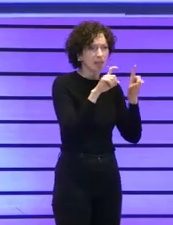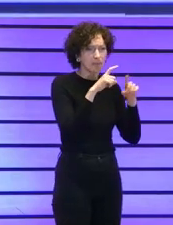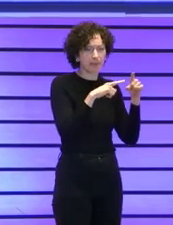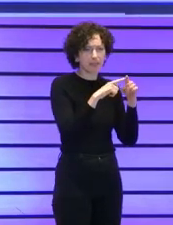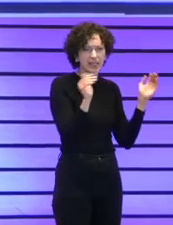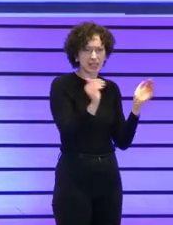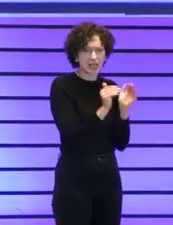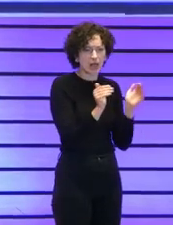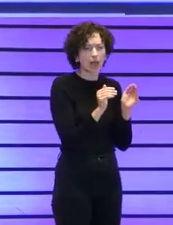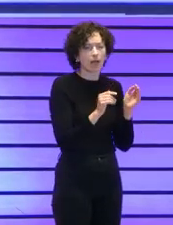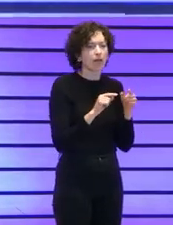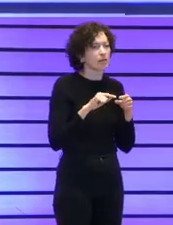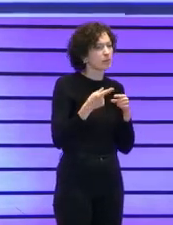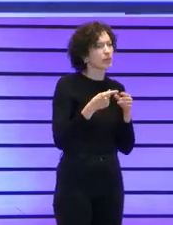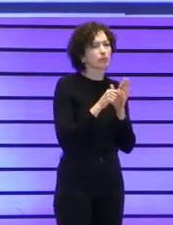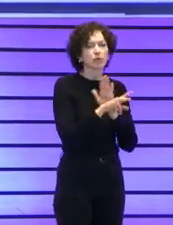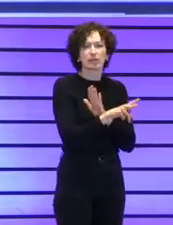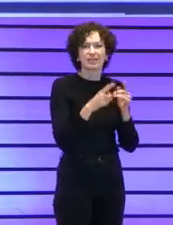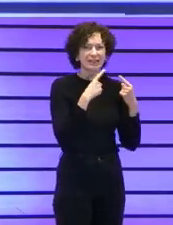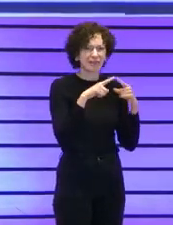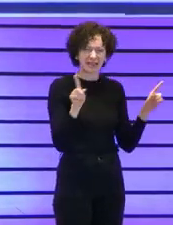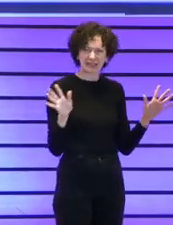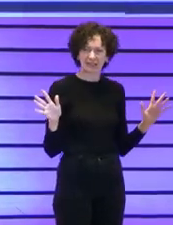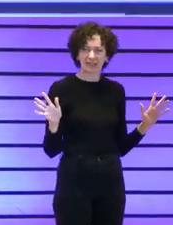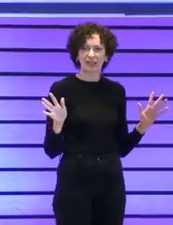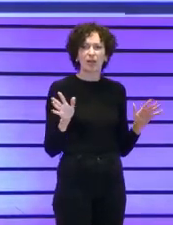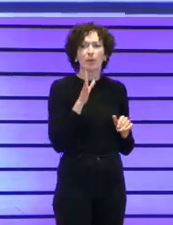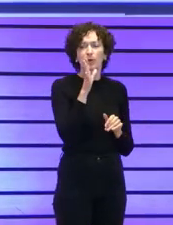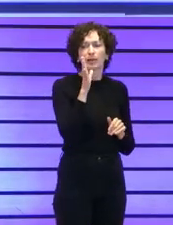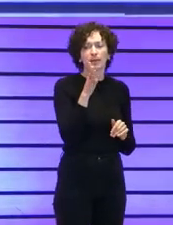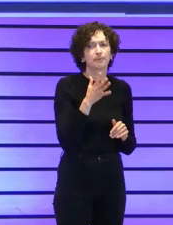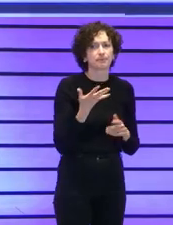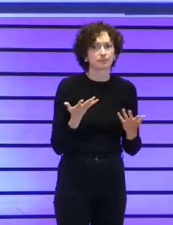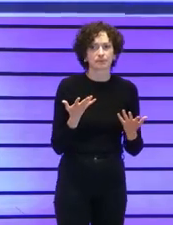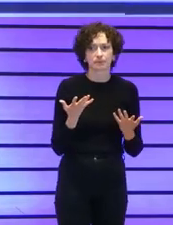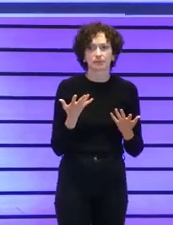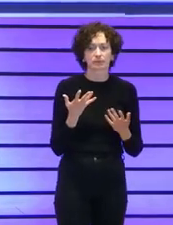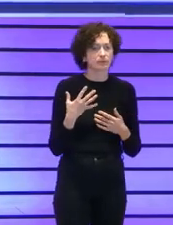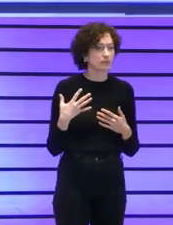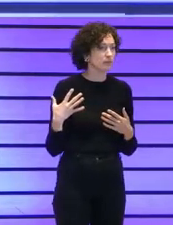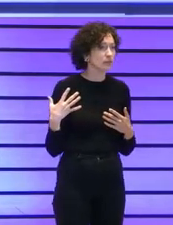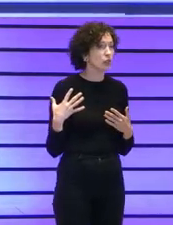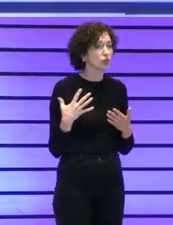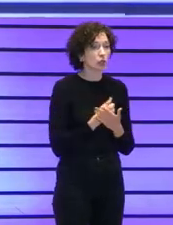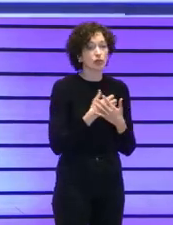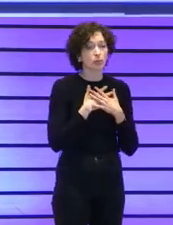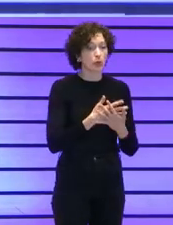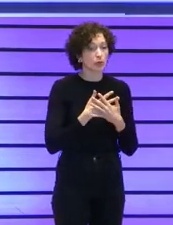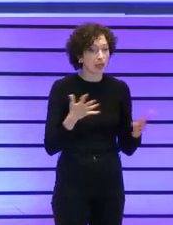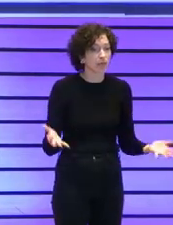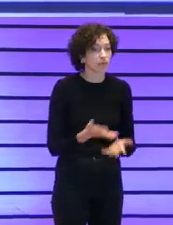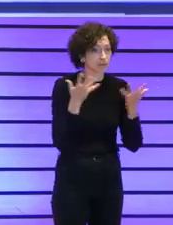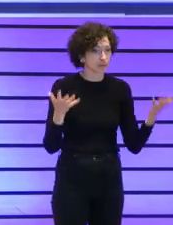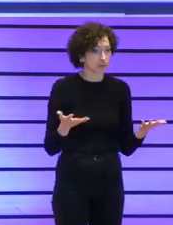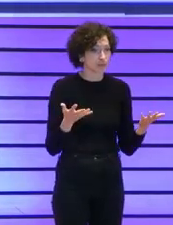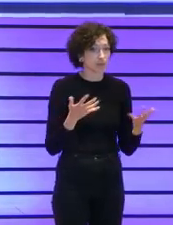mirada, verdad? Es decir, es que para empezar, todos pueden fomentar el voluntariado